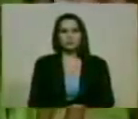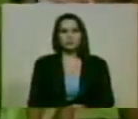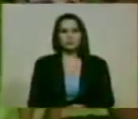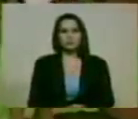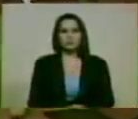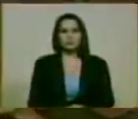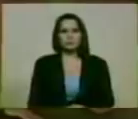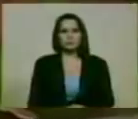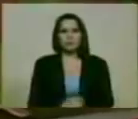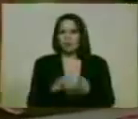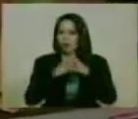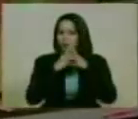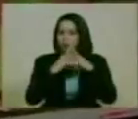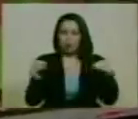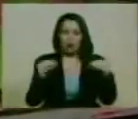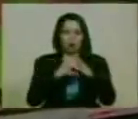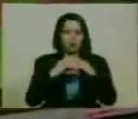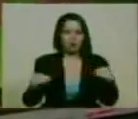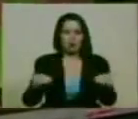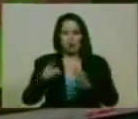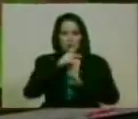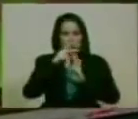Todos.